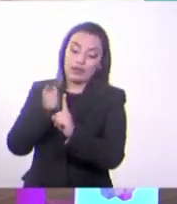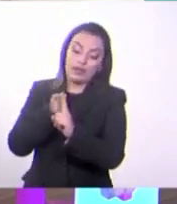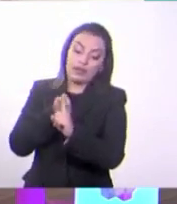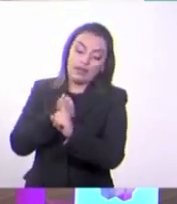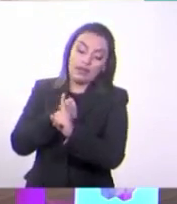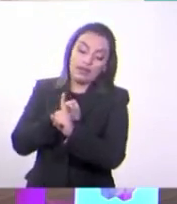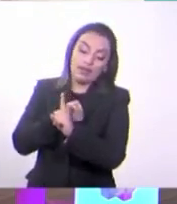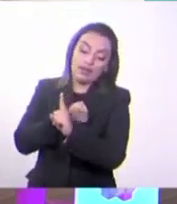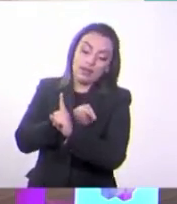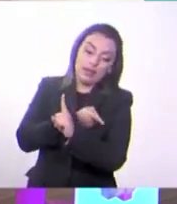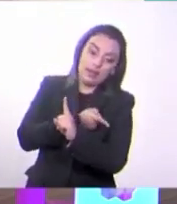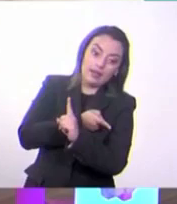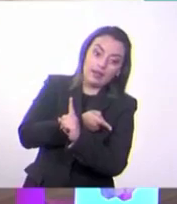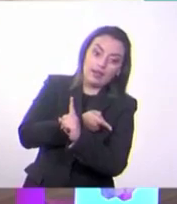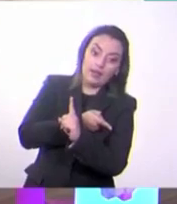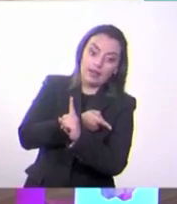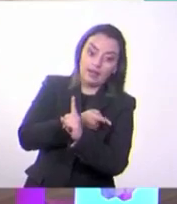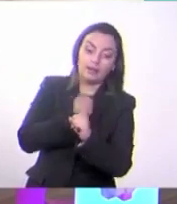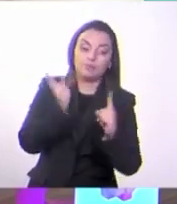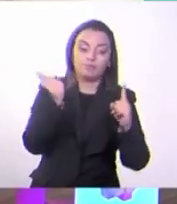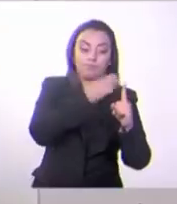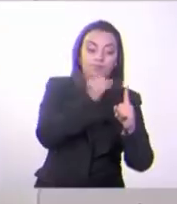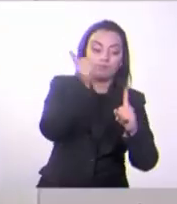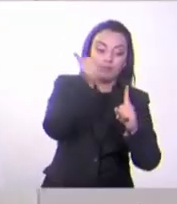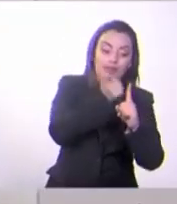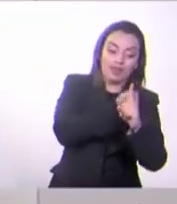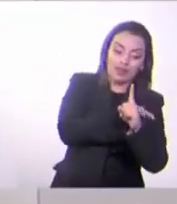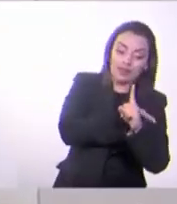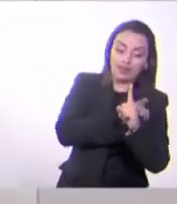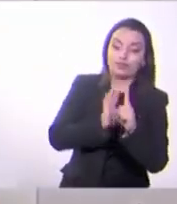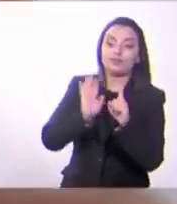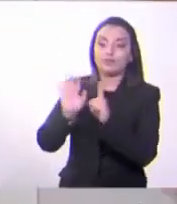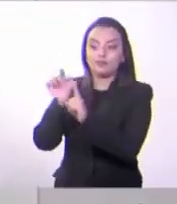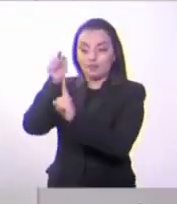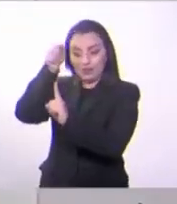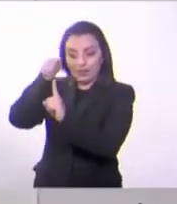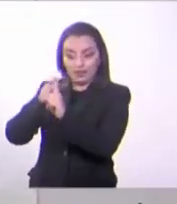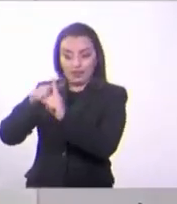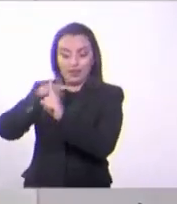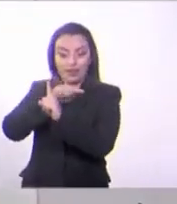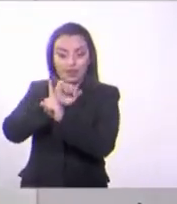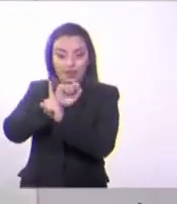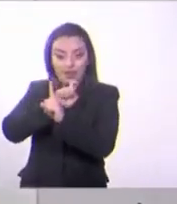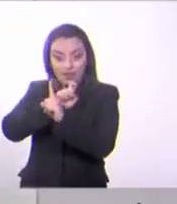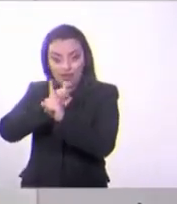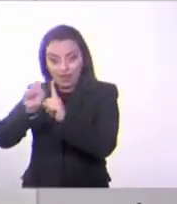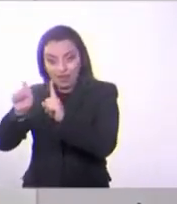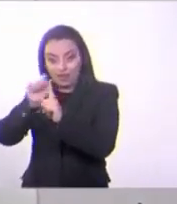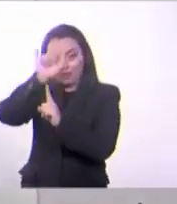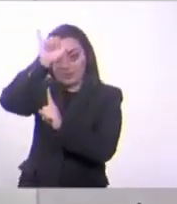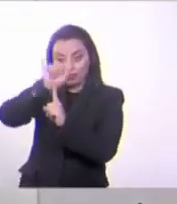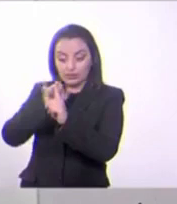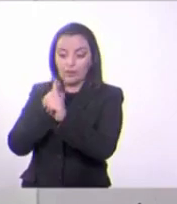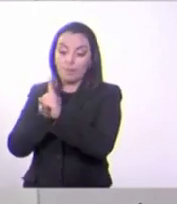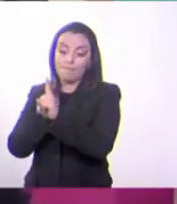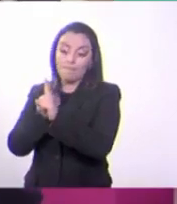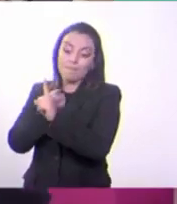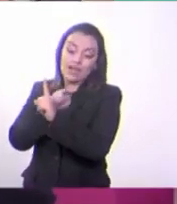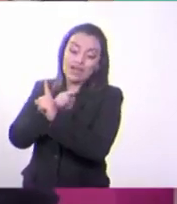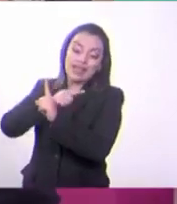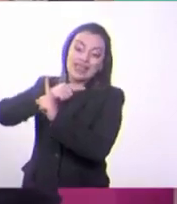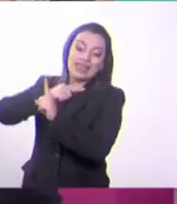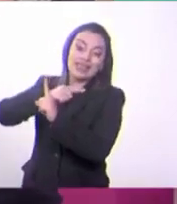viendo que iban cada vez más Ah, abajo. es cierto. No he analizado la rama izquierda de esta Exacto, parábola. los valores negativos de la variable X.